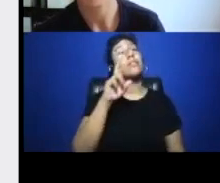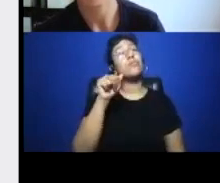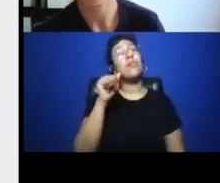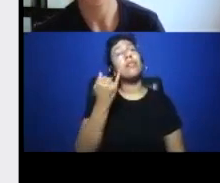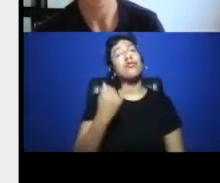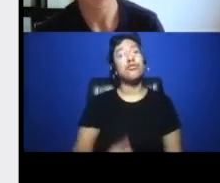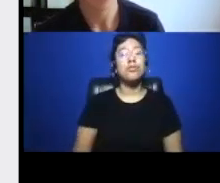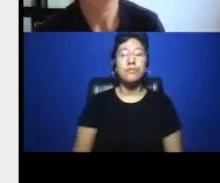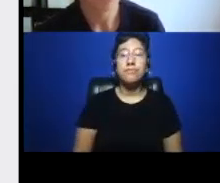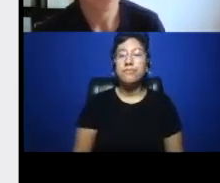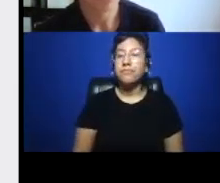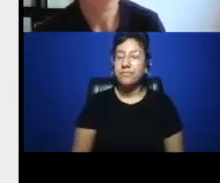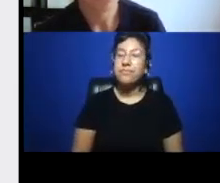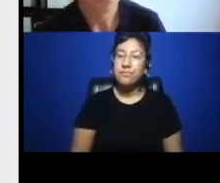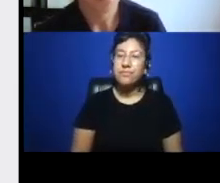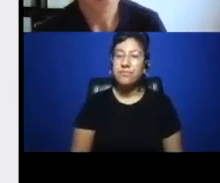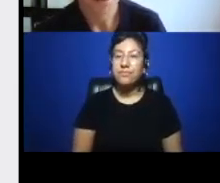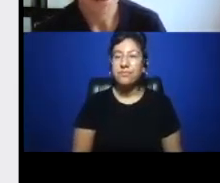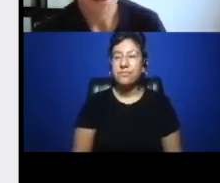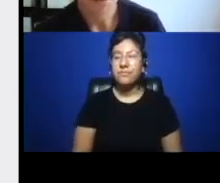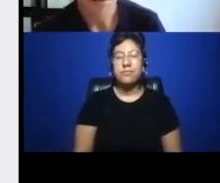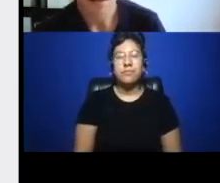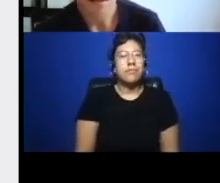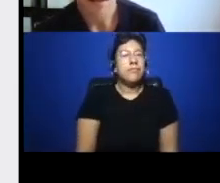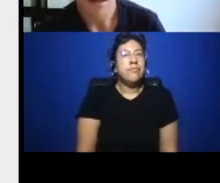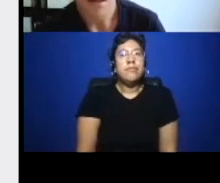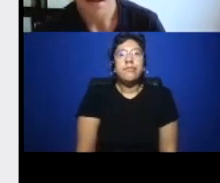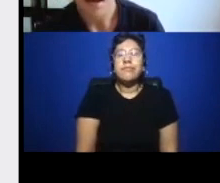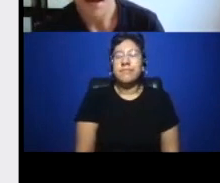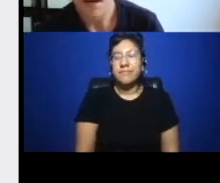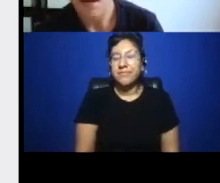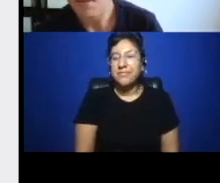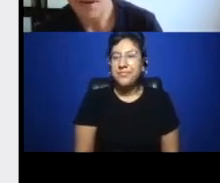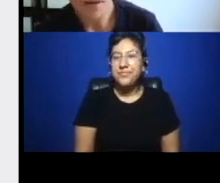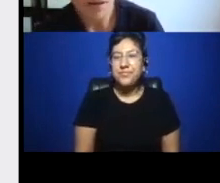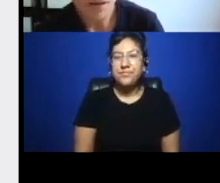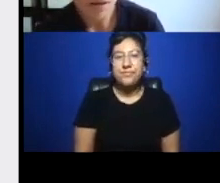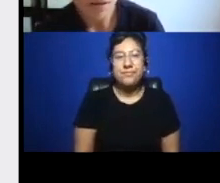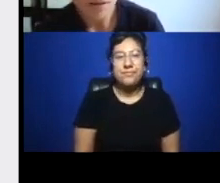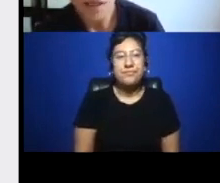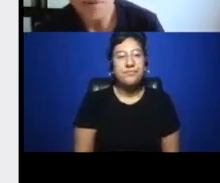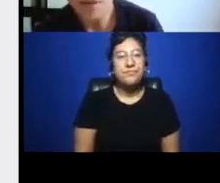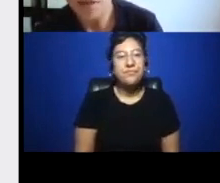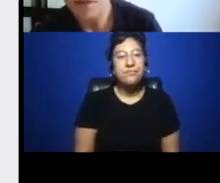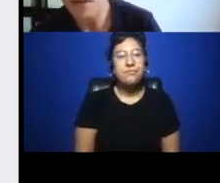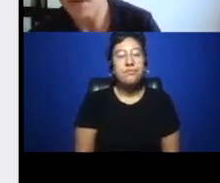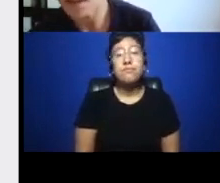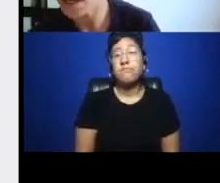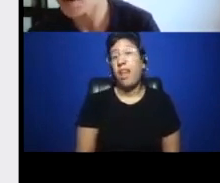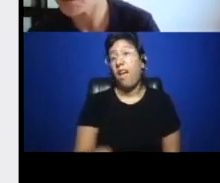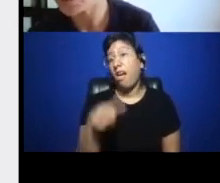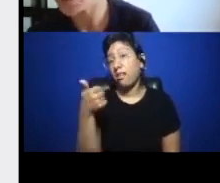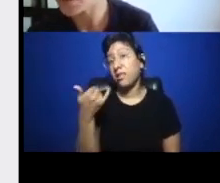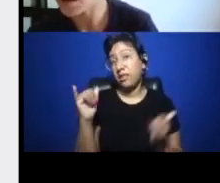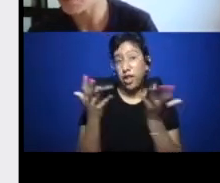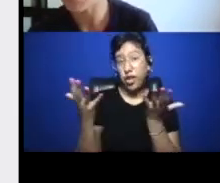Algo que se llevó es usar el two factor más, el two factor, la autenticación de two factor más. Is anyone else still here? I want to check